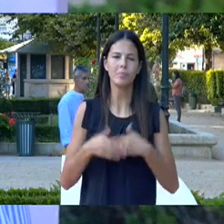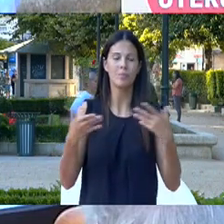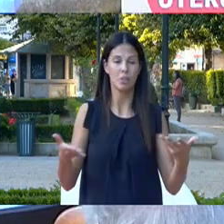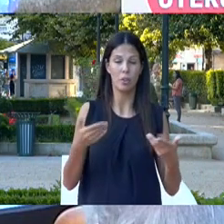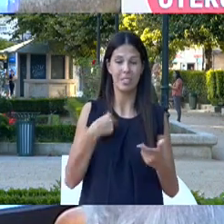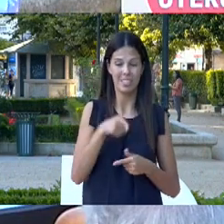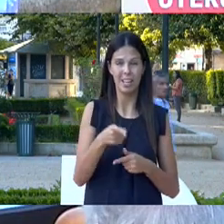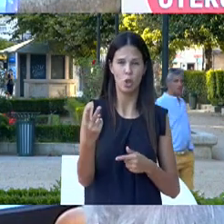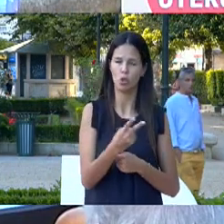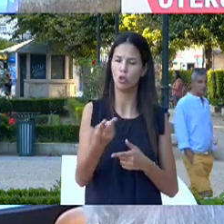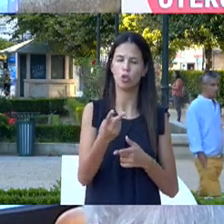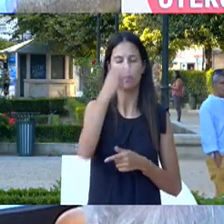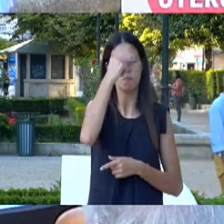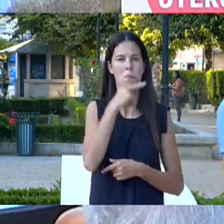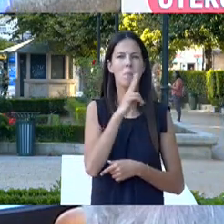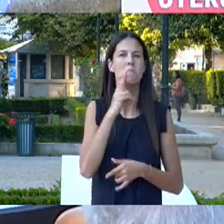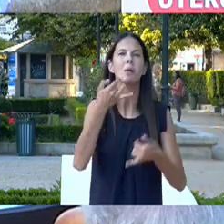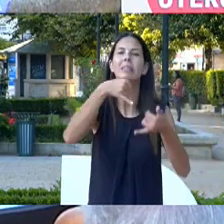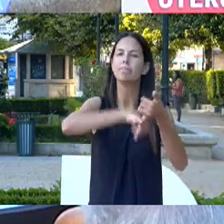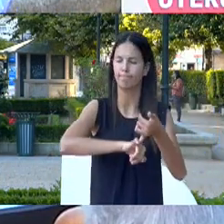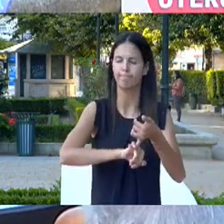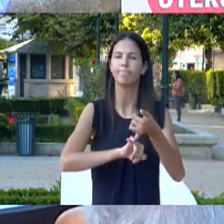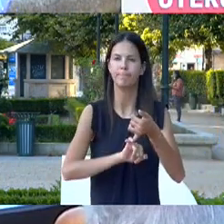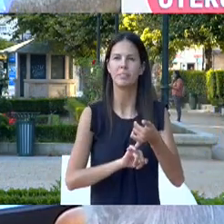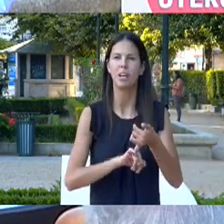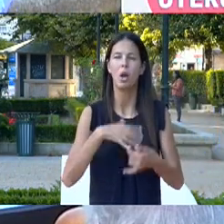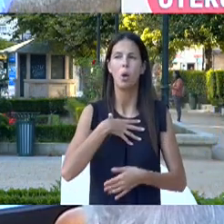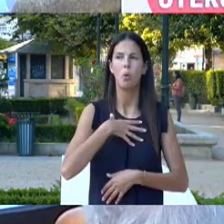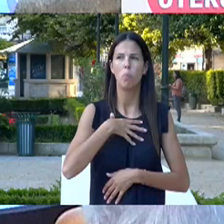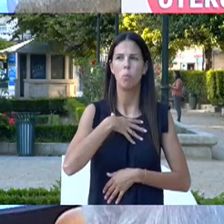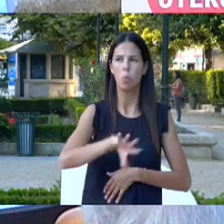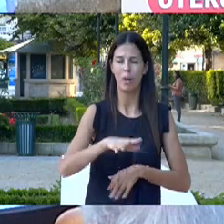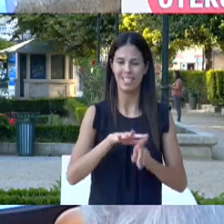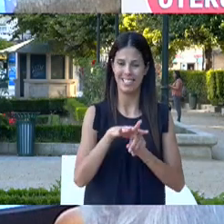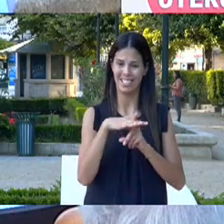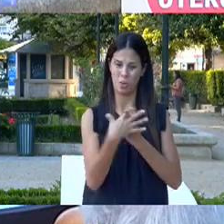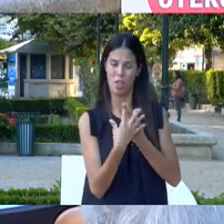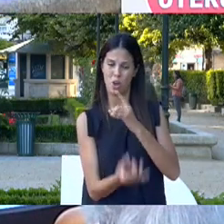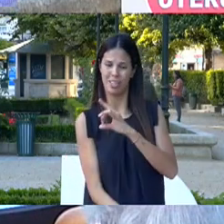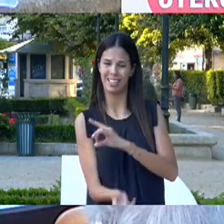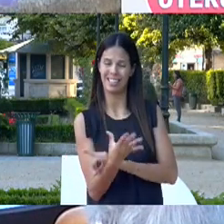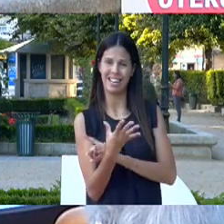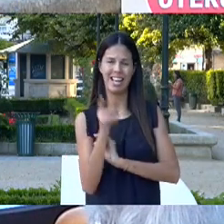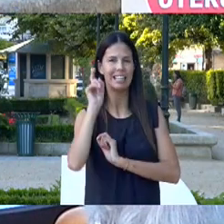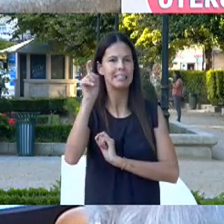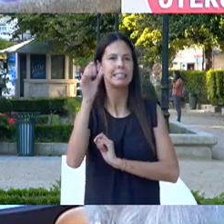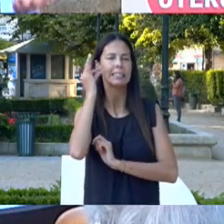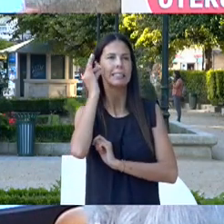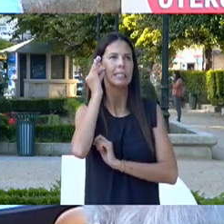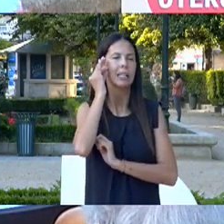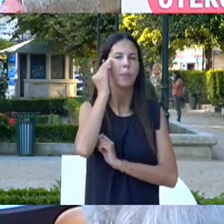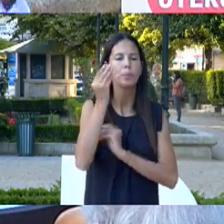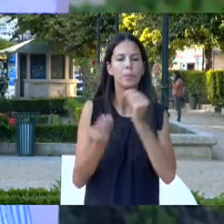cando casan os seus pais. Probablemente esta circunstancia xerou nela aquel ambiente